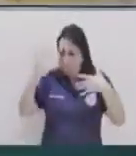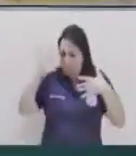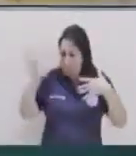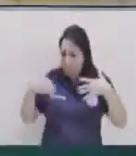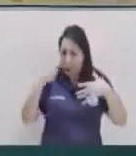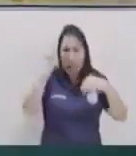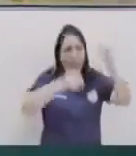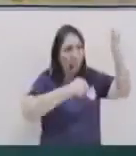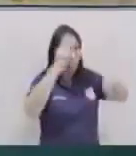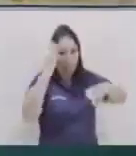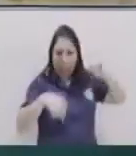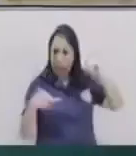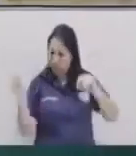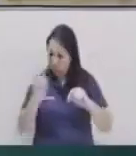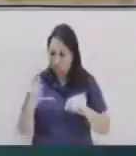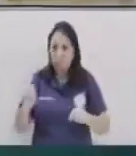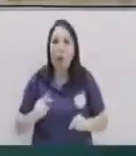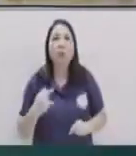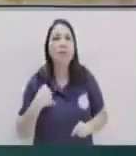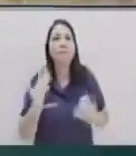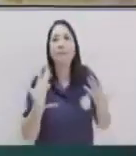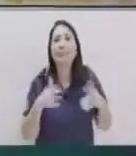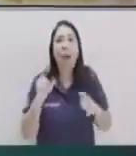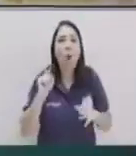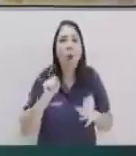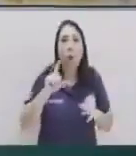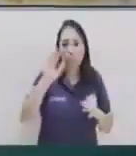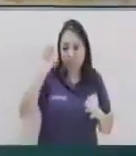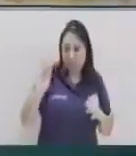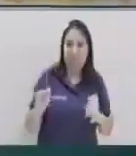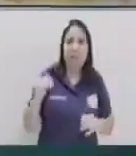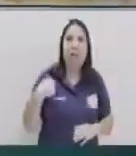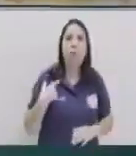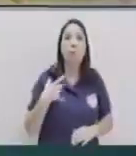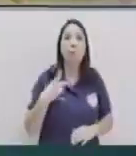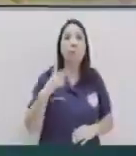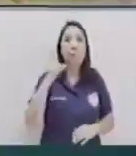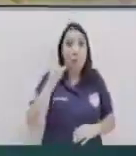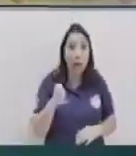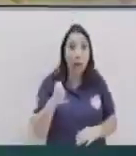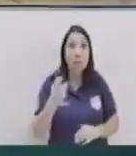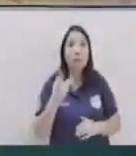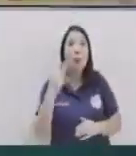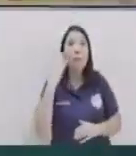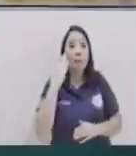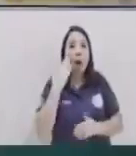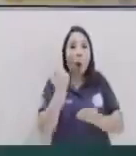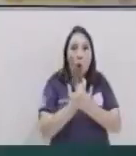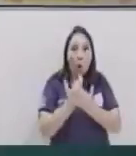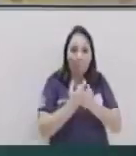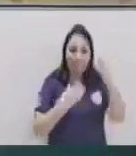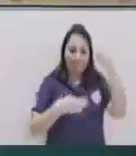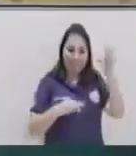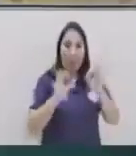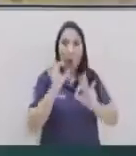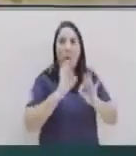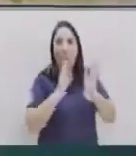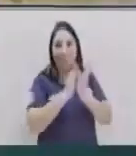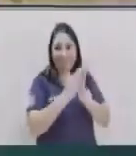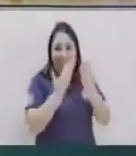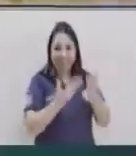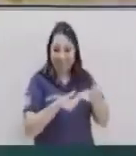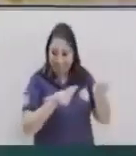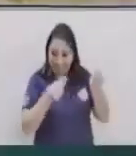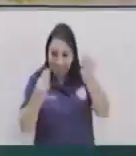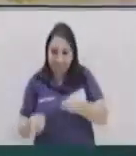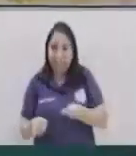no son adecuados. Por eso es de que a veces nosotros tenemos nuestras hojas de papel, nuestros cuadernos de dibujo, y es indispensable tener siempre un elemento